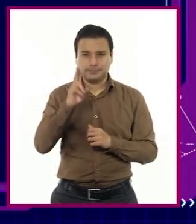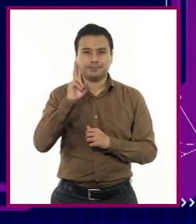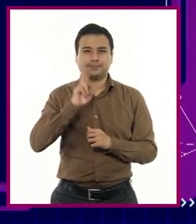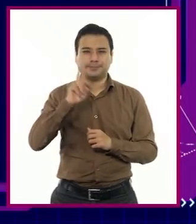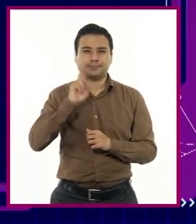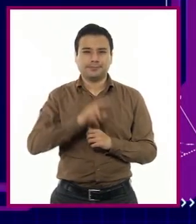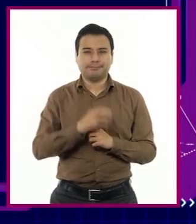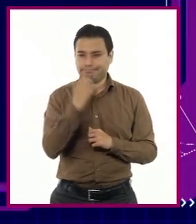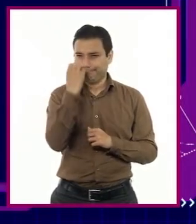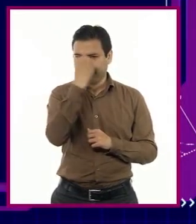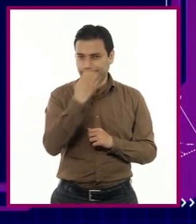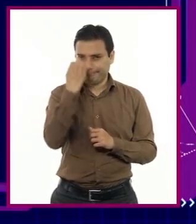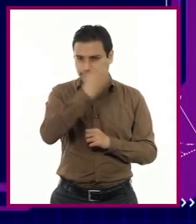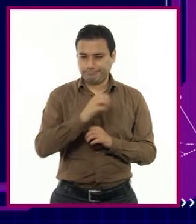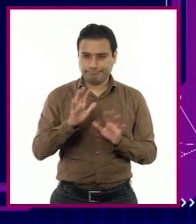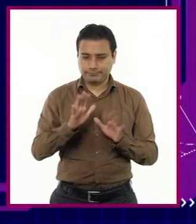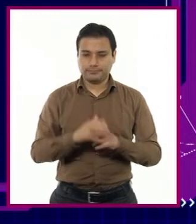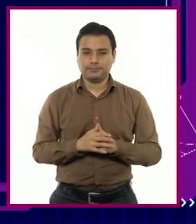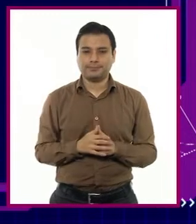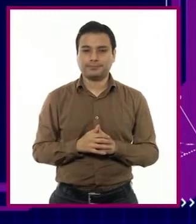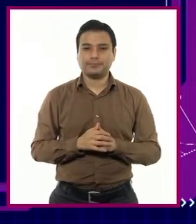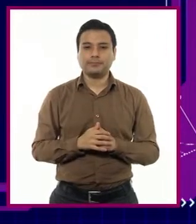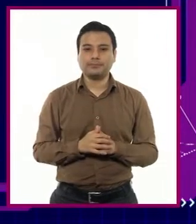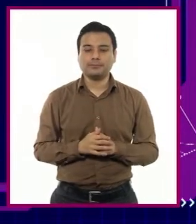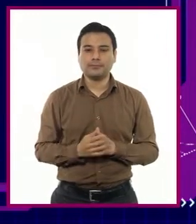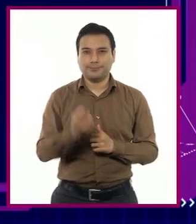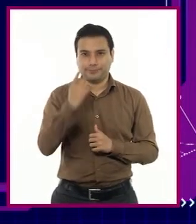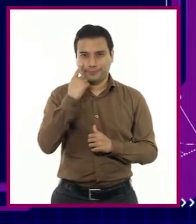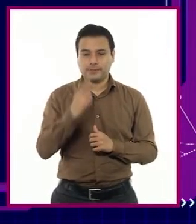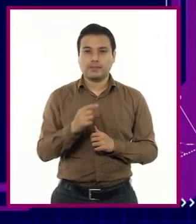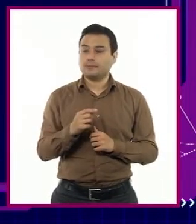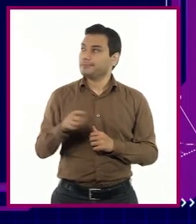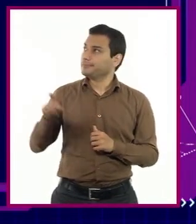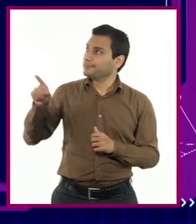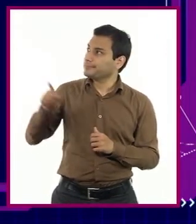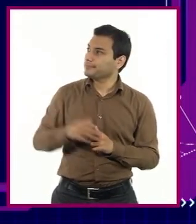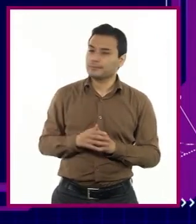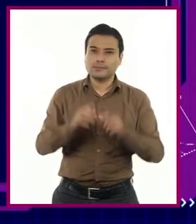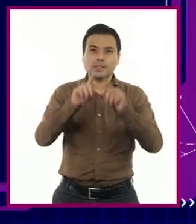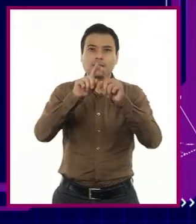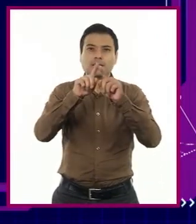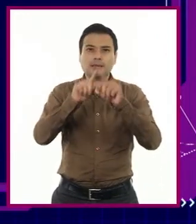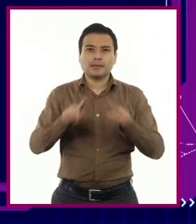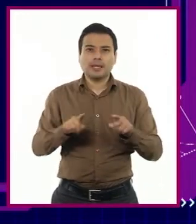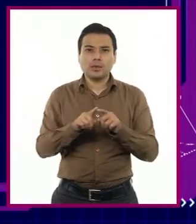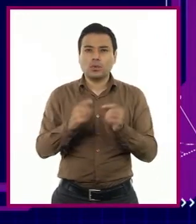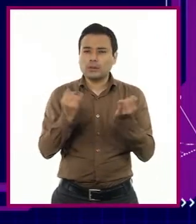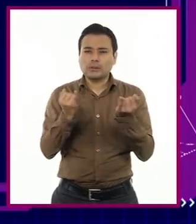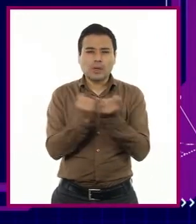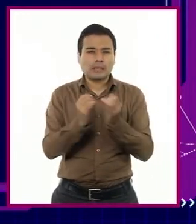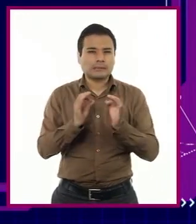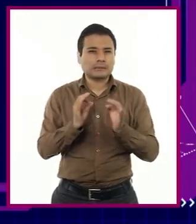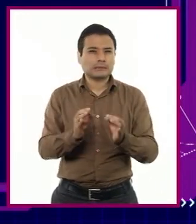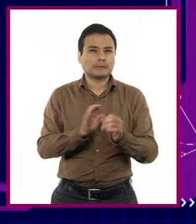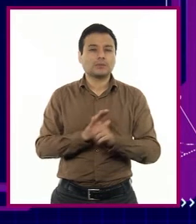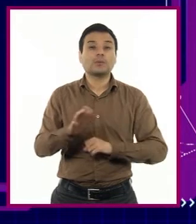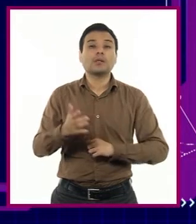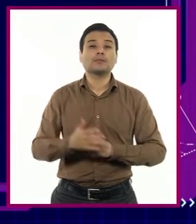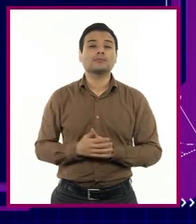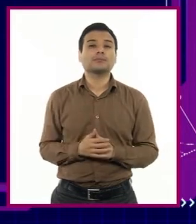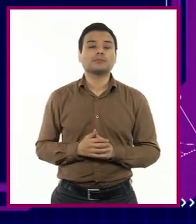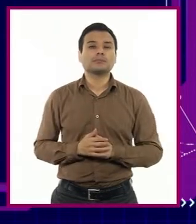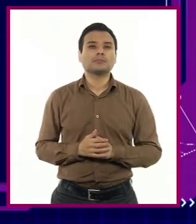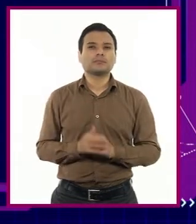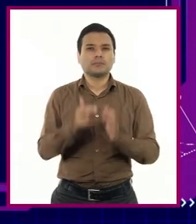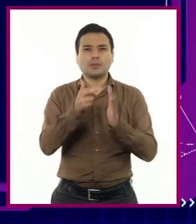cuentan. De los siguientes ejemplos, ¿cuáles serían los triángulos que entregó Lorena a su hermana? ¿Qué criterio